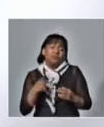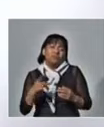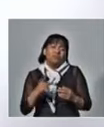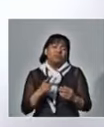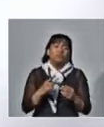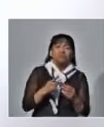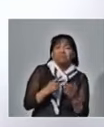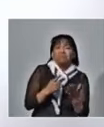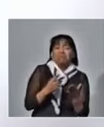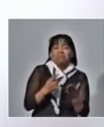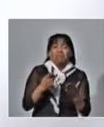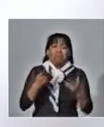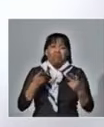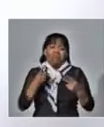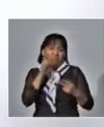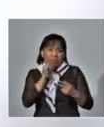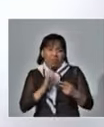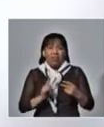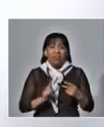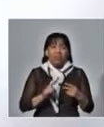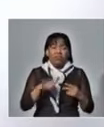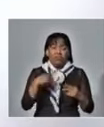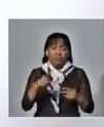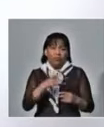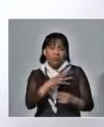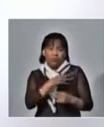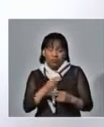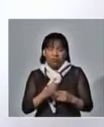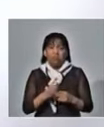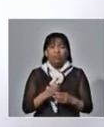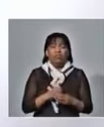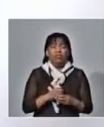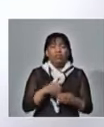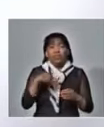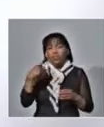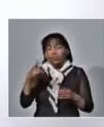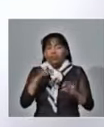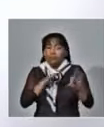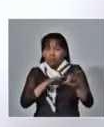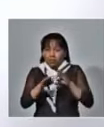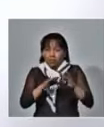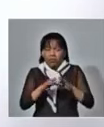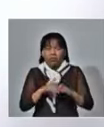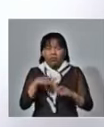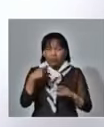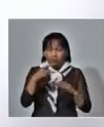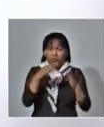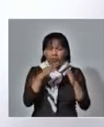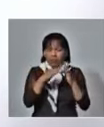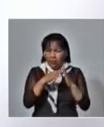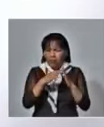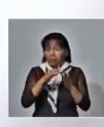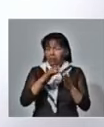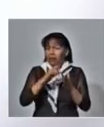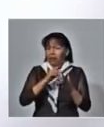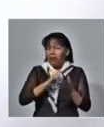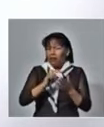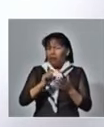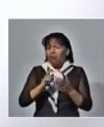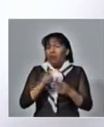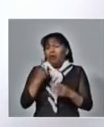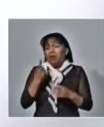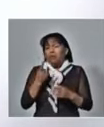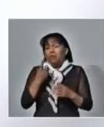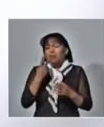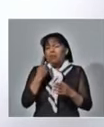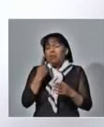y de sus empleados, si no la casa que está a nombre de un empleado que se la compró a un ganador de un